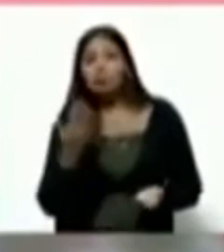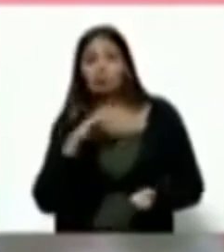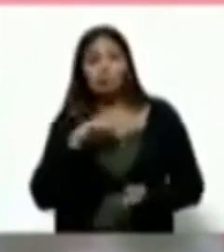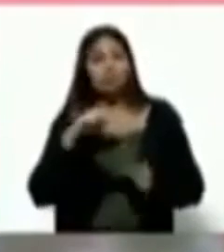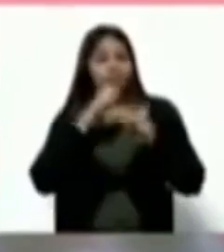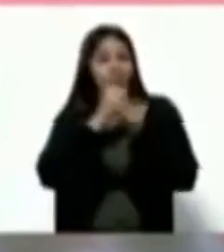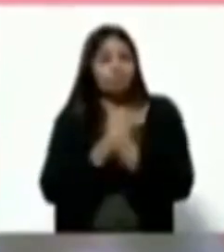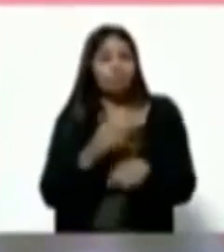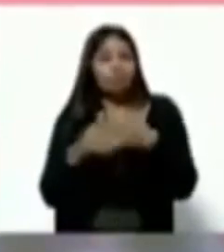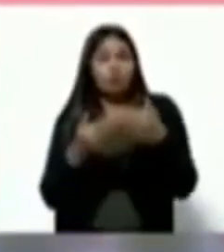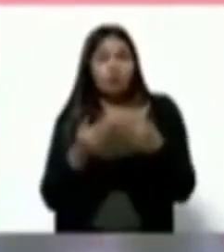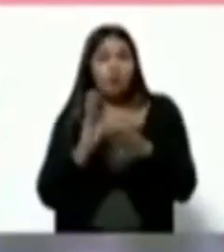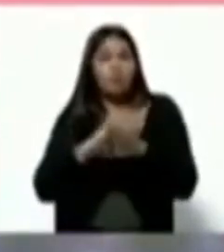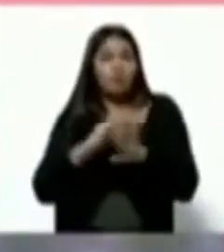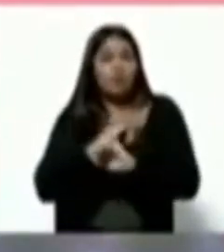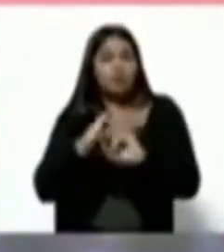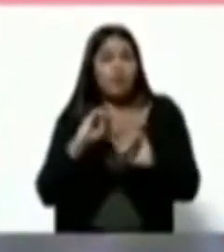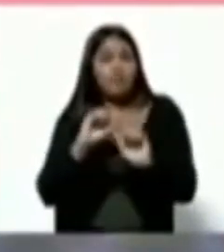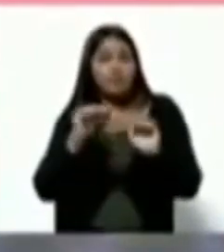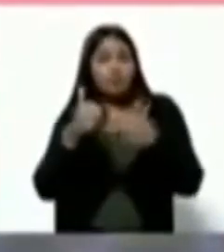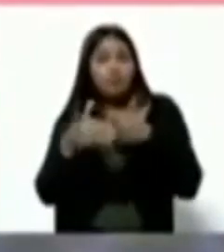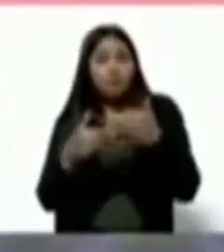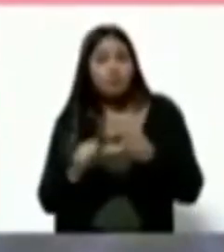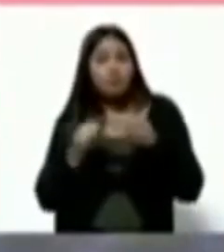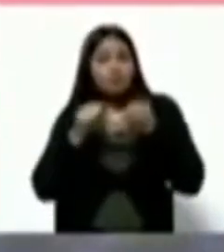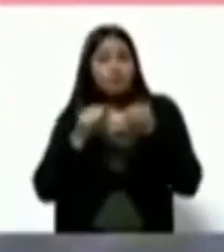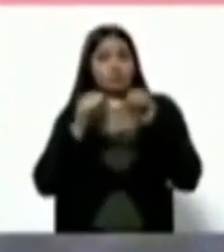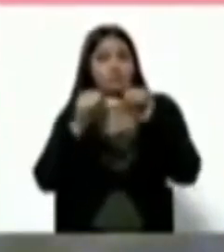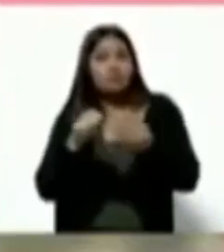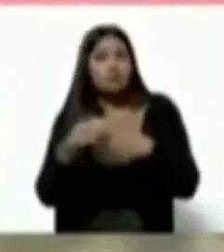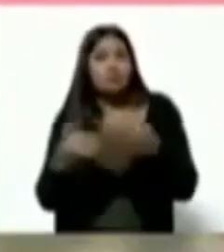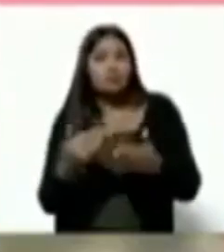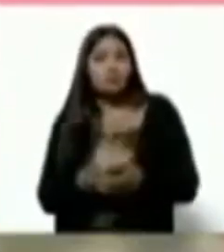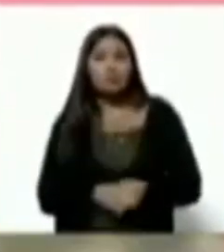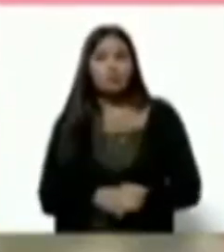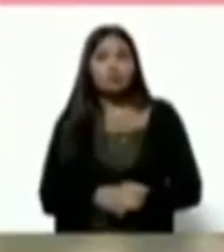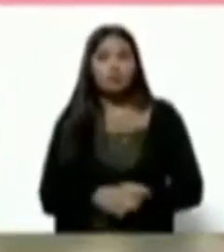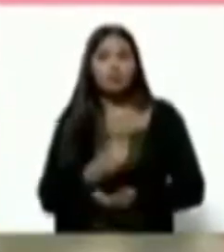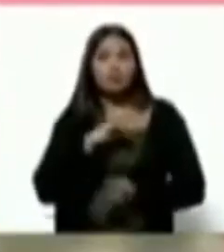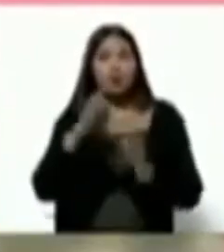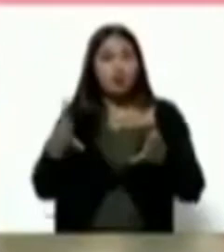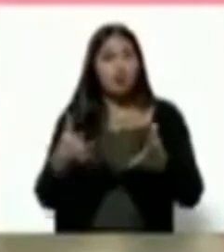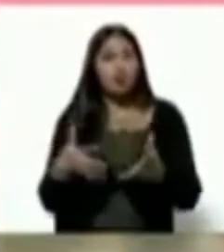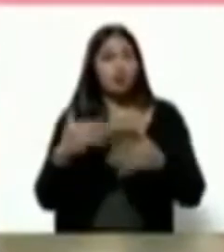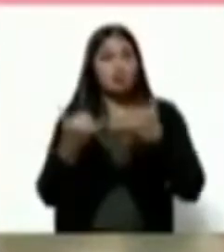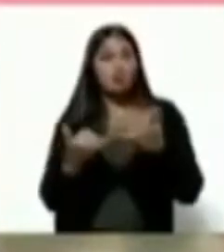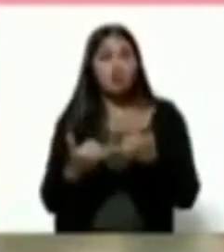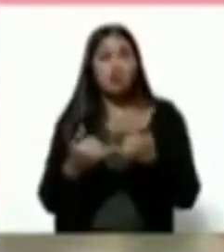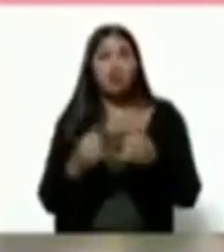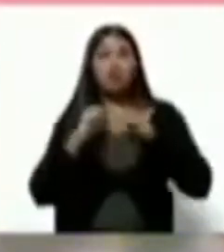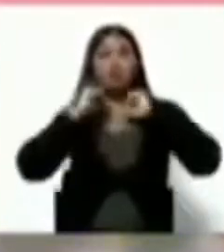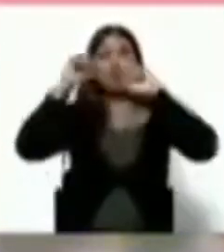espero, porque ya se comenzó y espero que se continúe, está ganando este